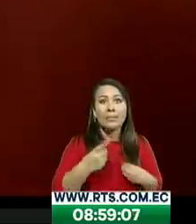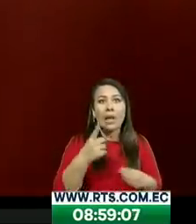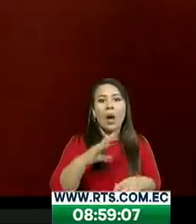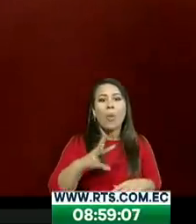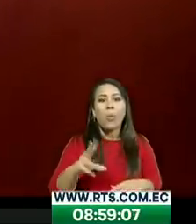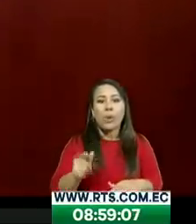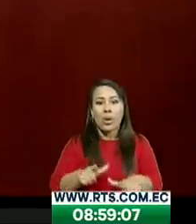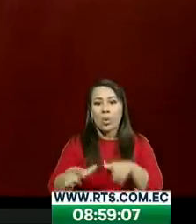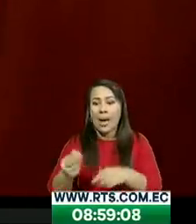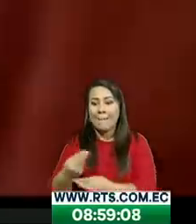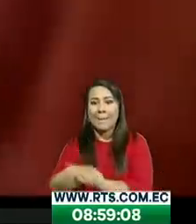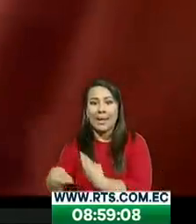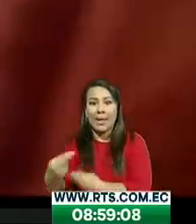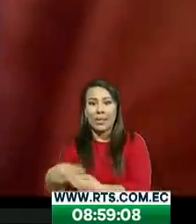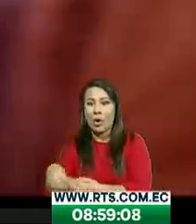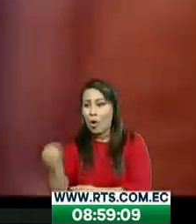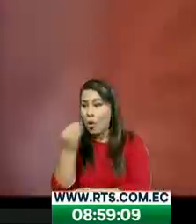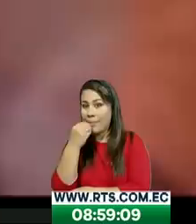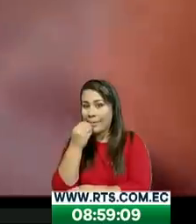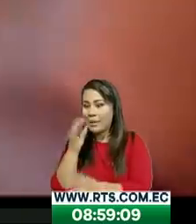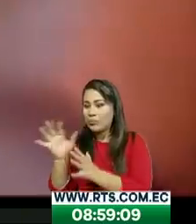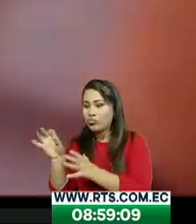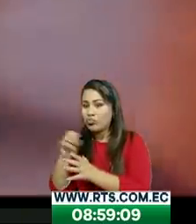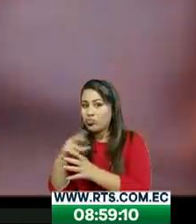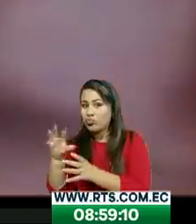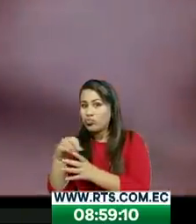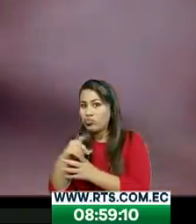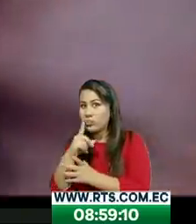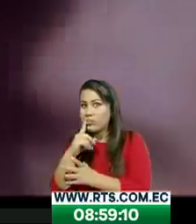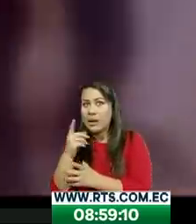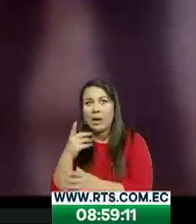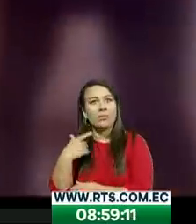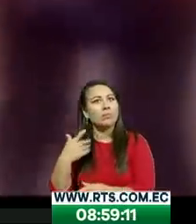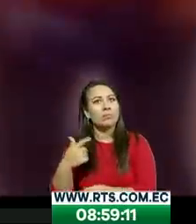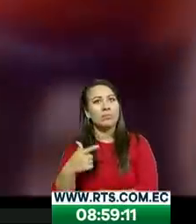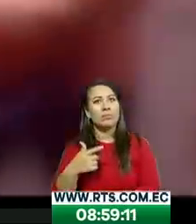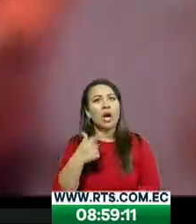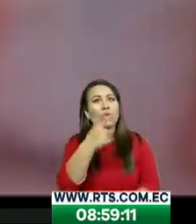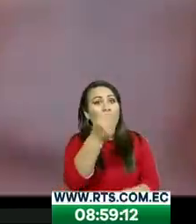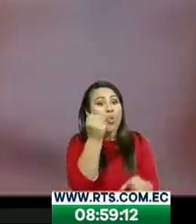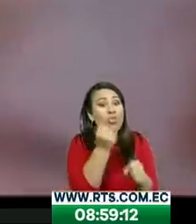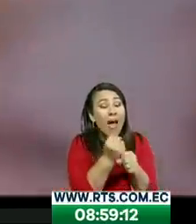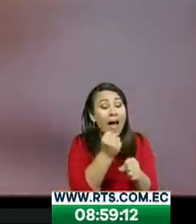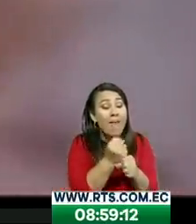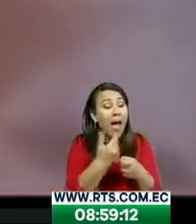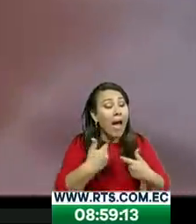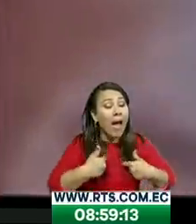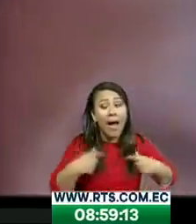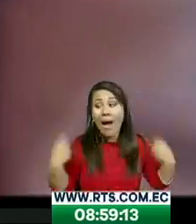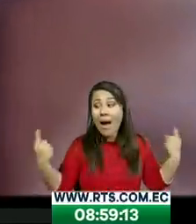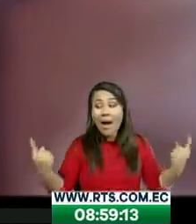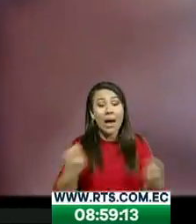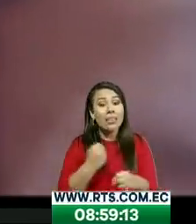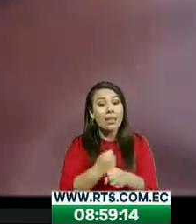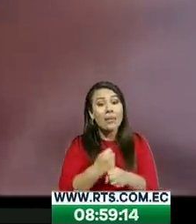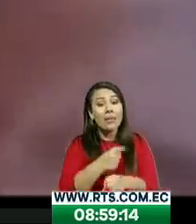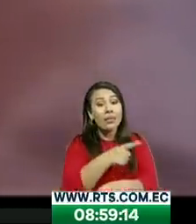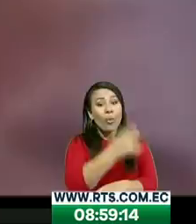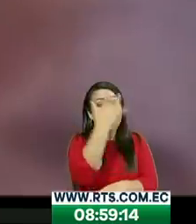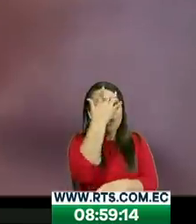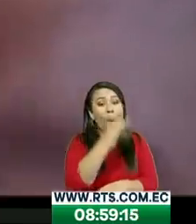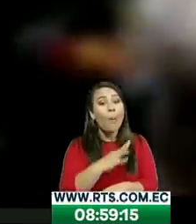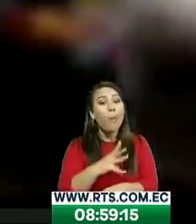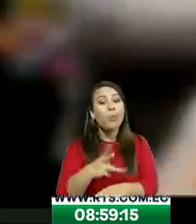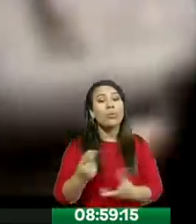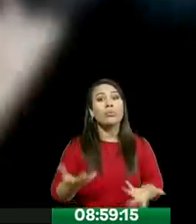vial en este sector. Todo esto con la finalidad de mejorar el tránsito vehicular. Para